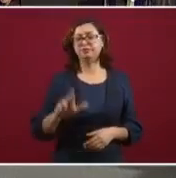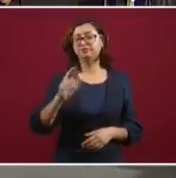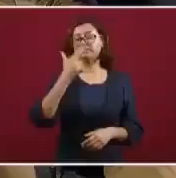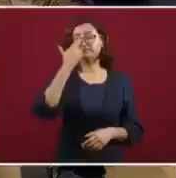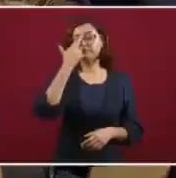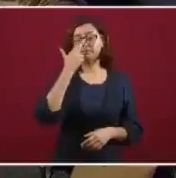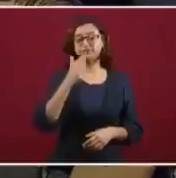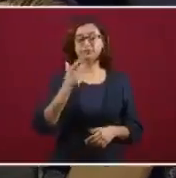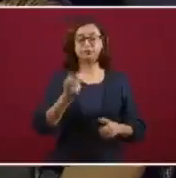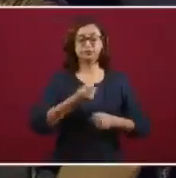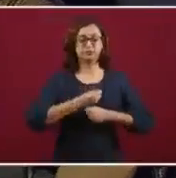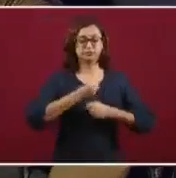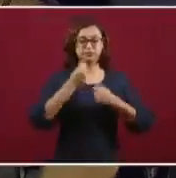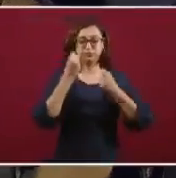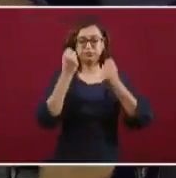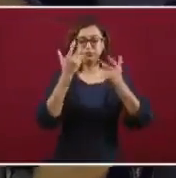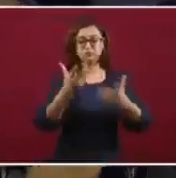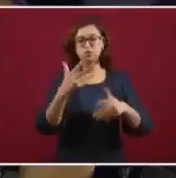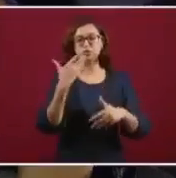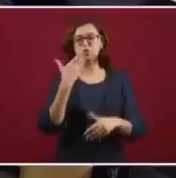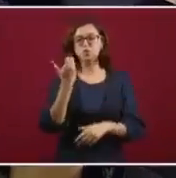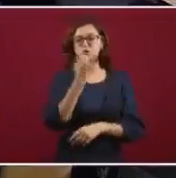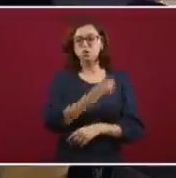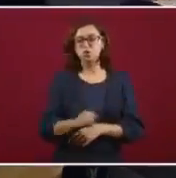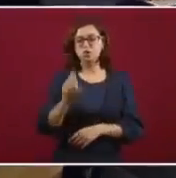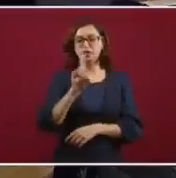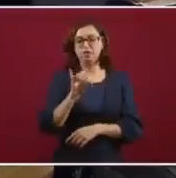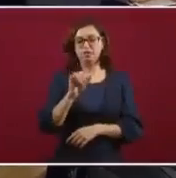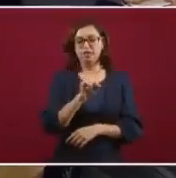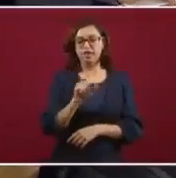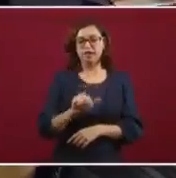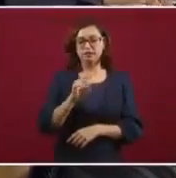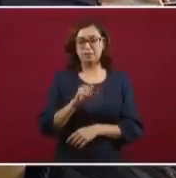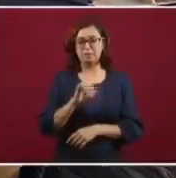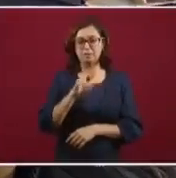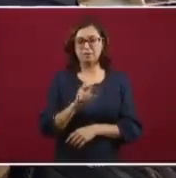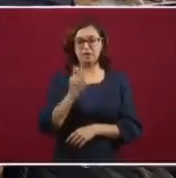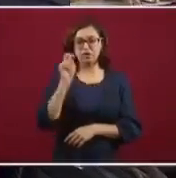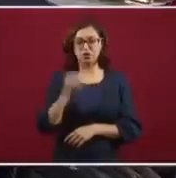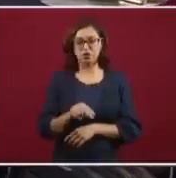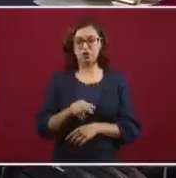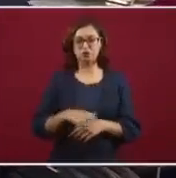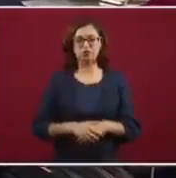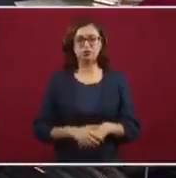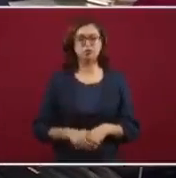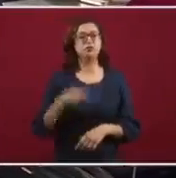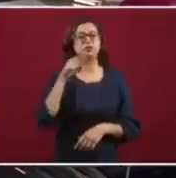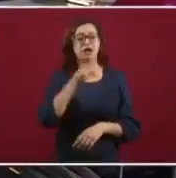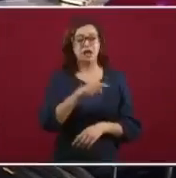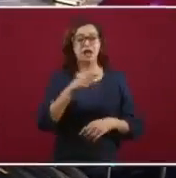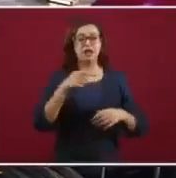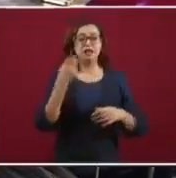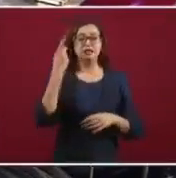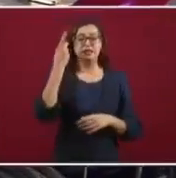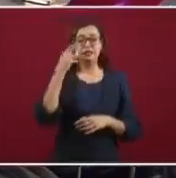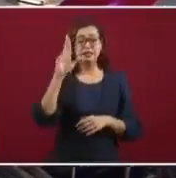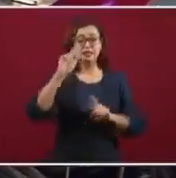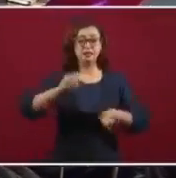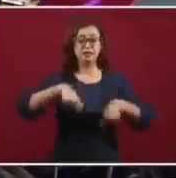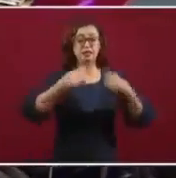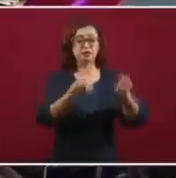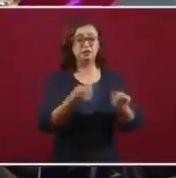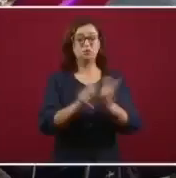extraordinario, Díaz Mirón, le toca ser director del Imparcial